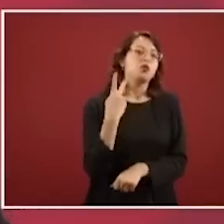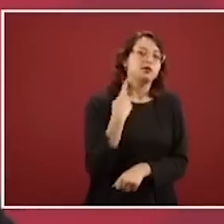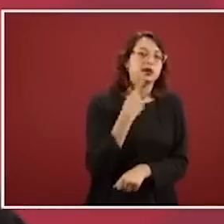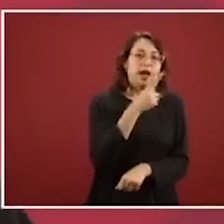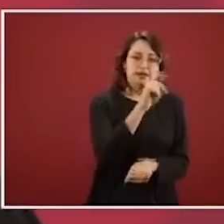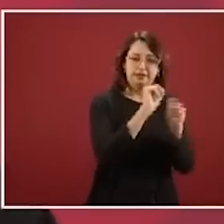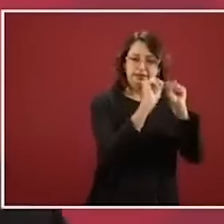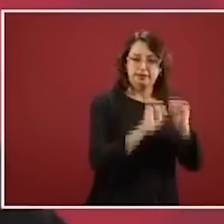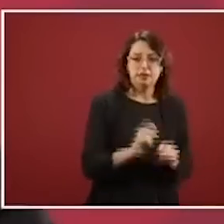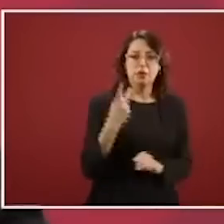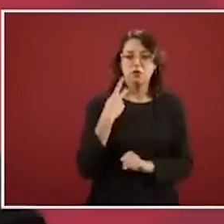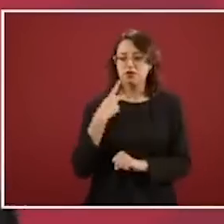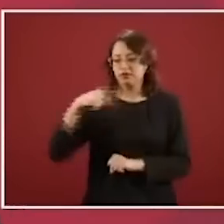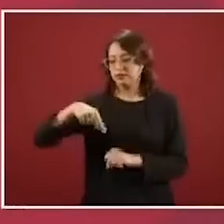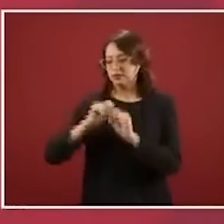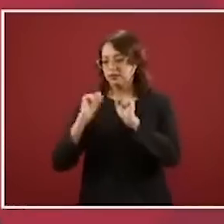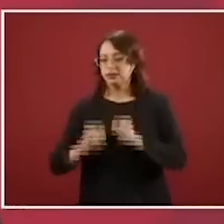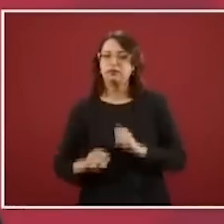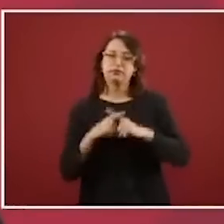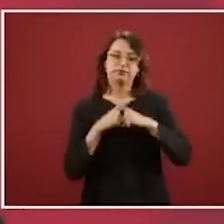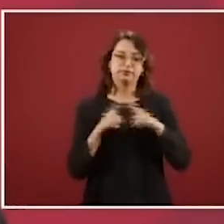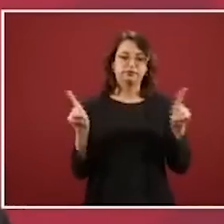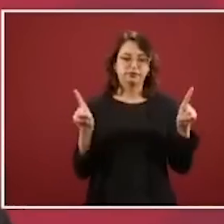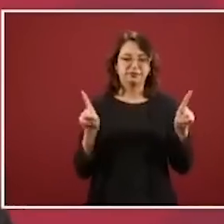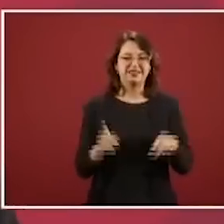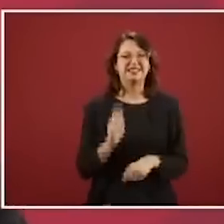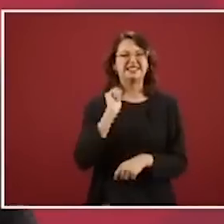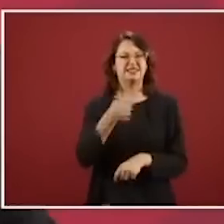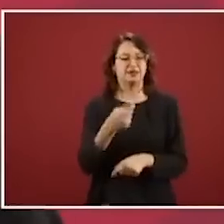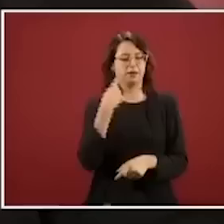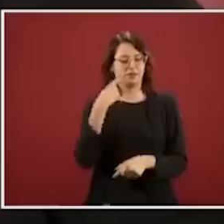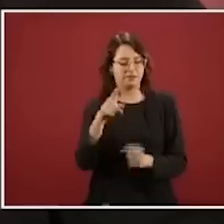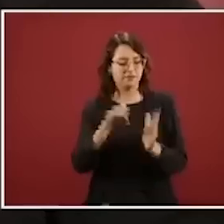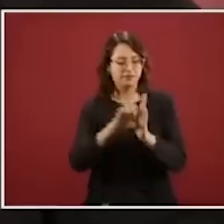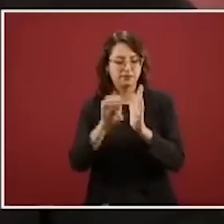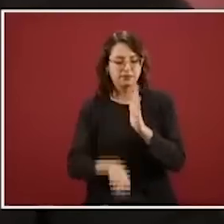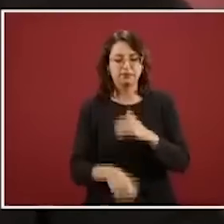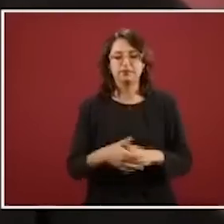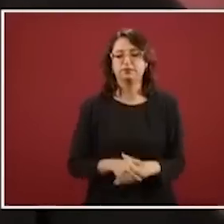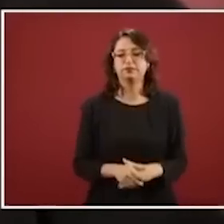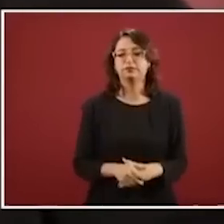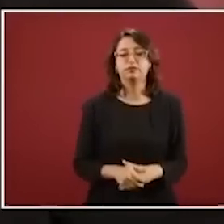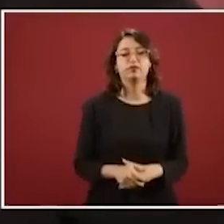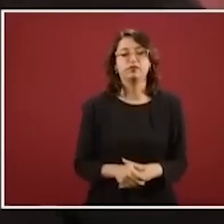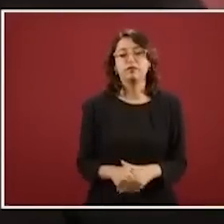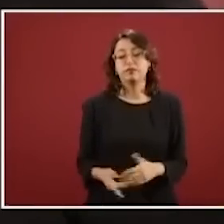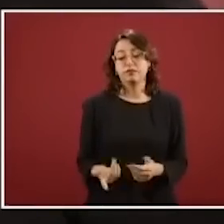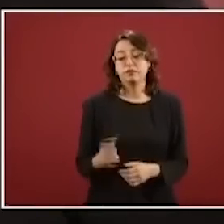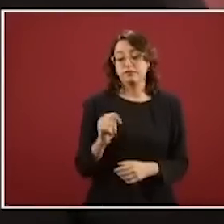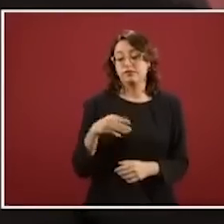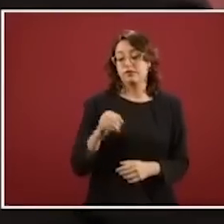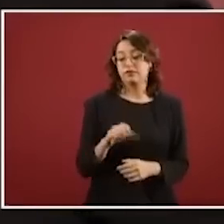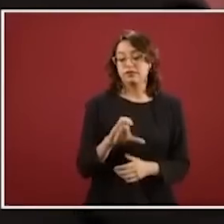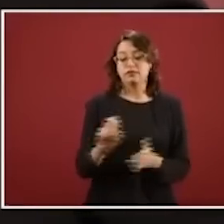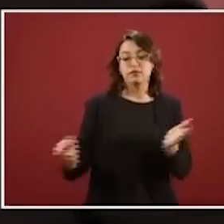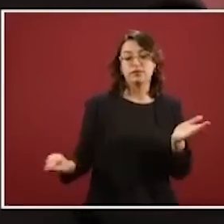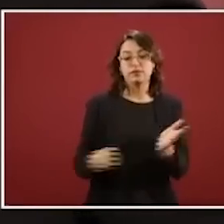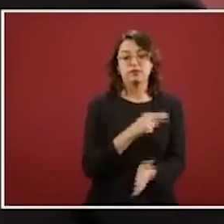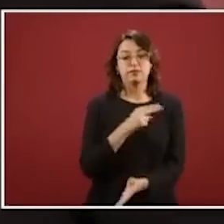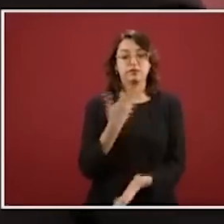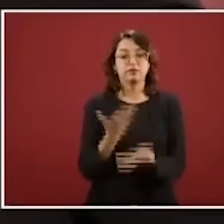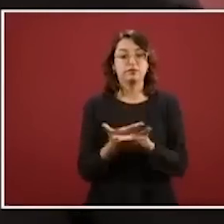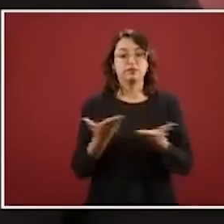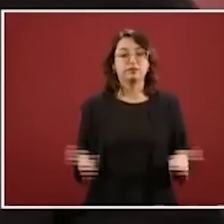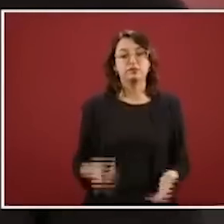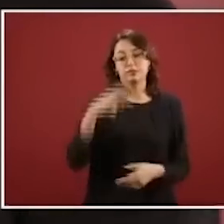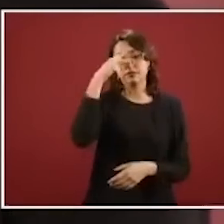ejemplificar esto que estoy diciendo. Como resultado principalísimo del tratado que se firmó, México va a contar ahora con un